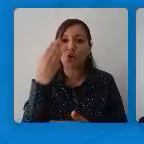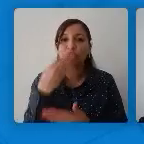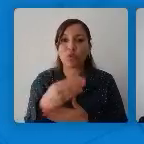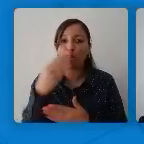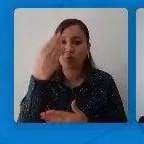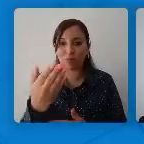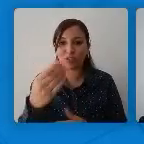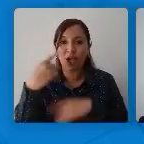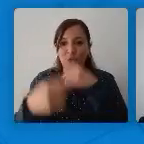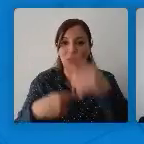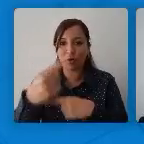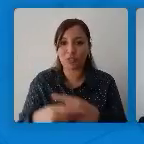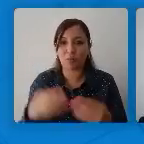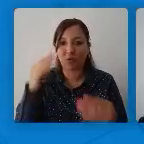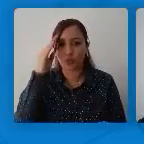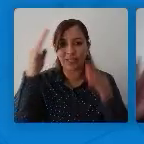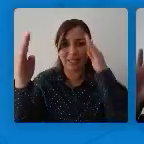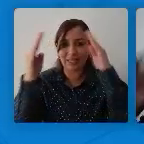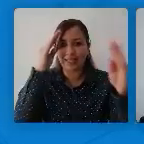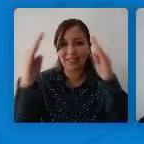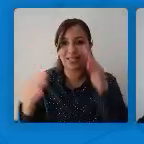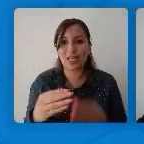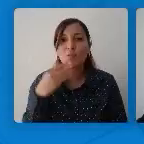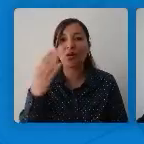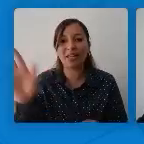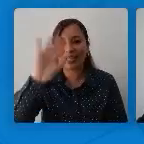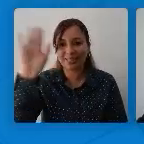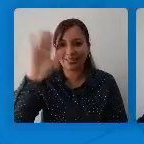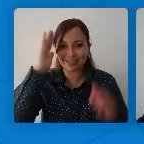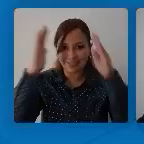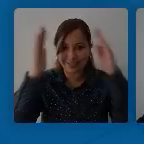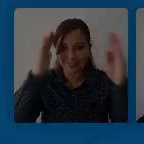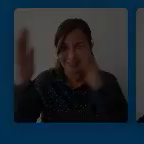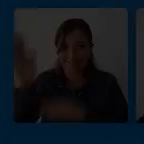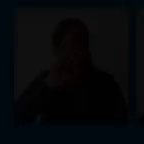Nos vemos en una próxima oportunidad y que tengan un buen día. Hasta luego.